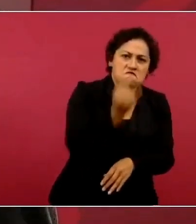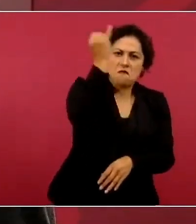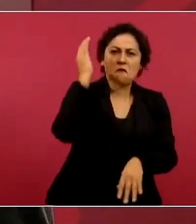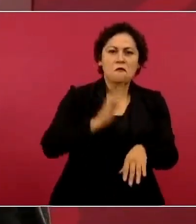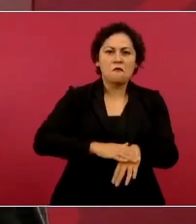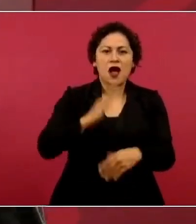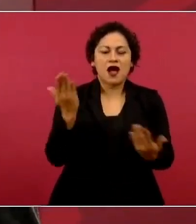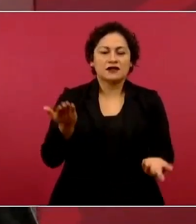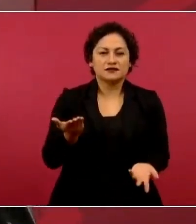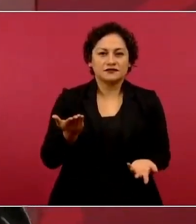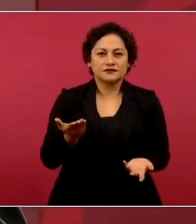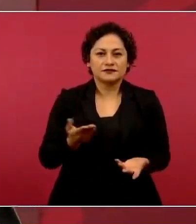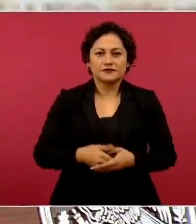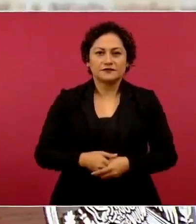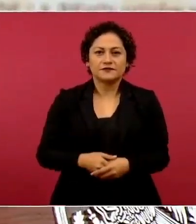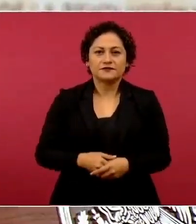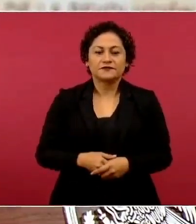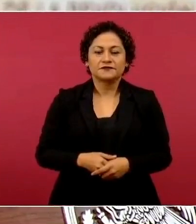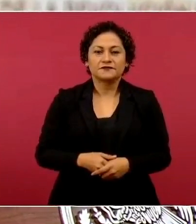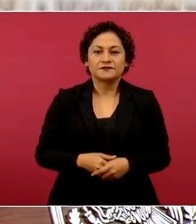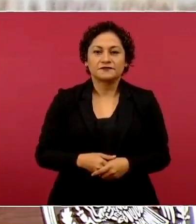y no